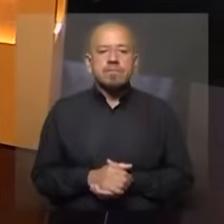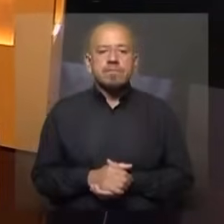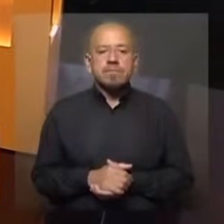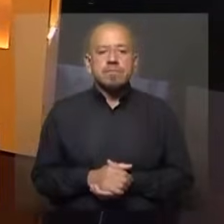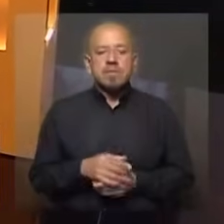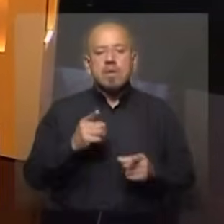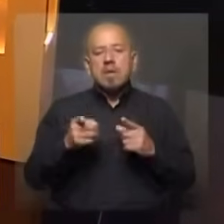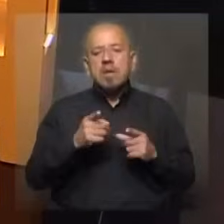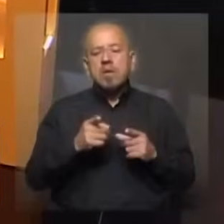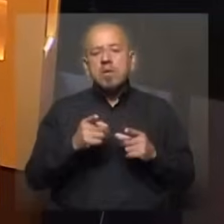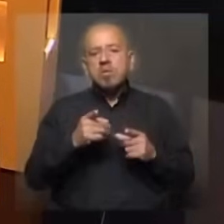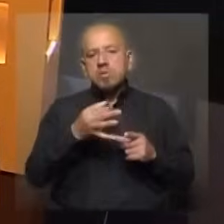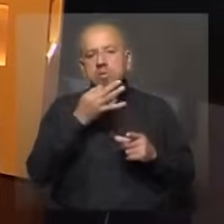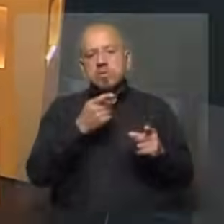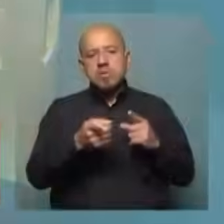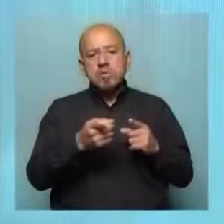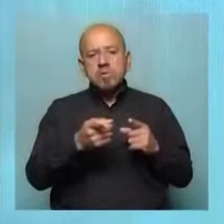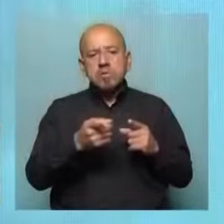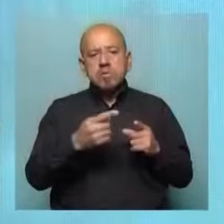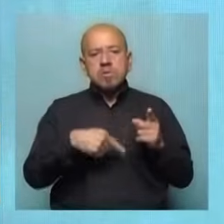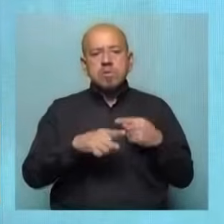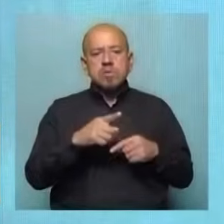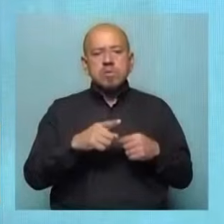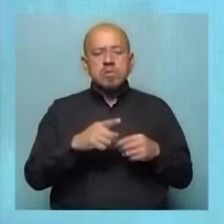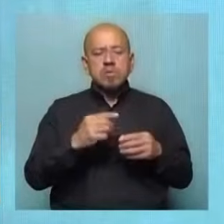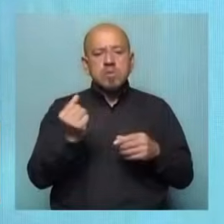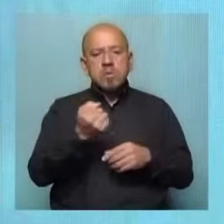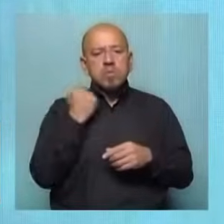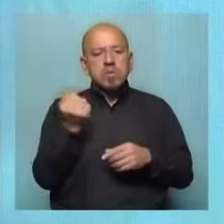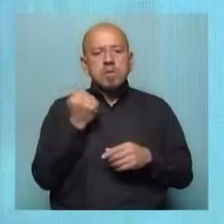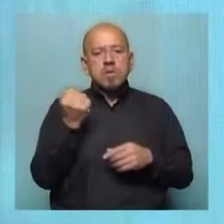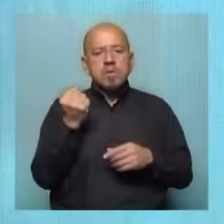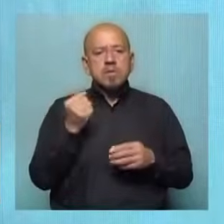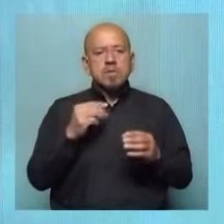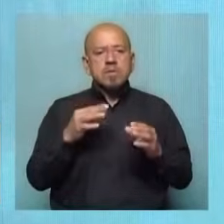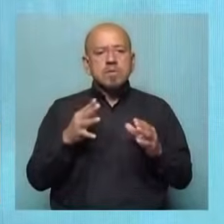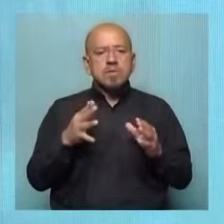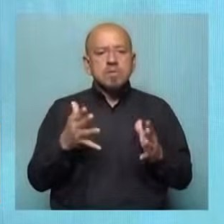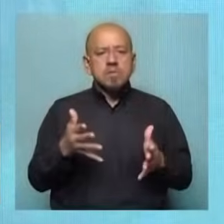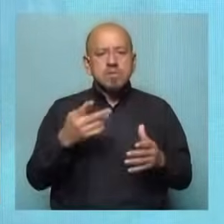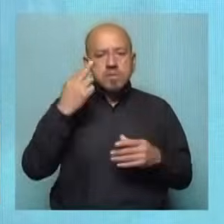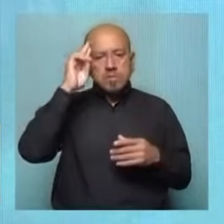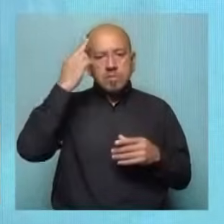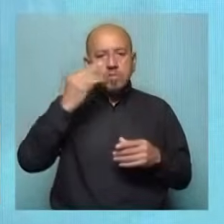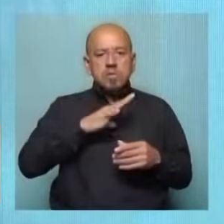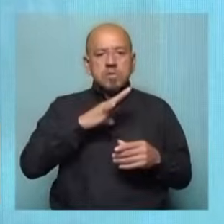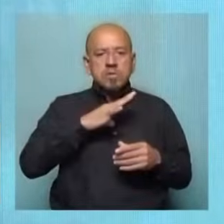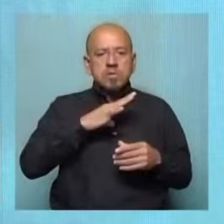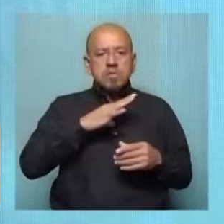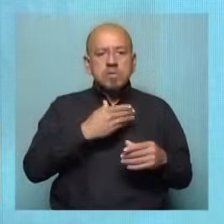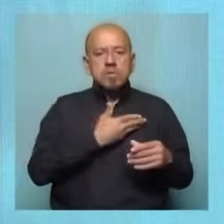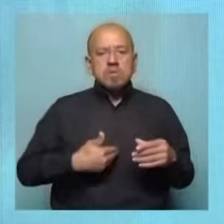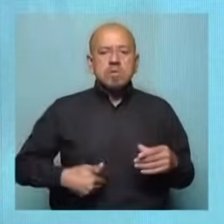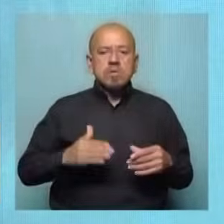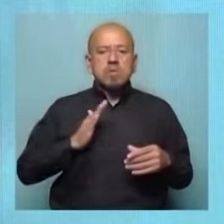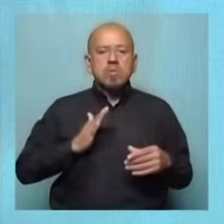otras entrevistas, habló sobre el diferencial y la importancia de que en Uruguay haya una presidenta mujer, que